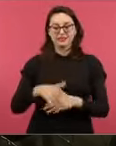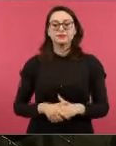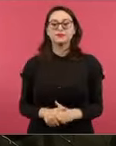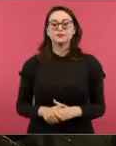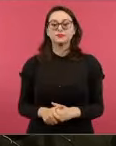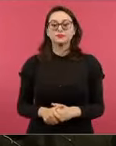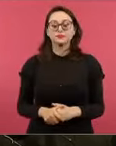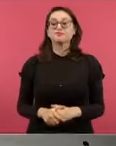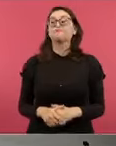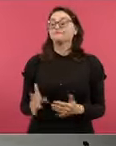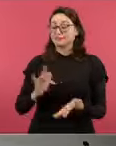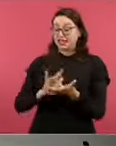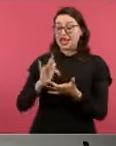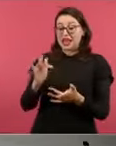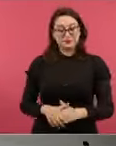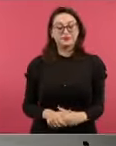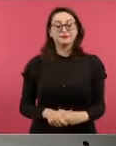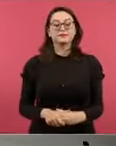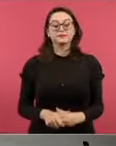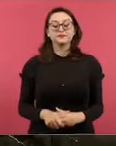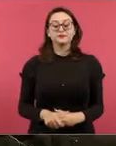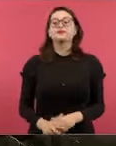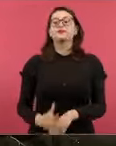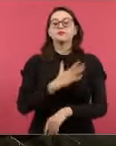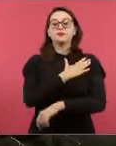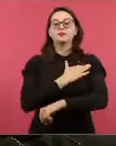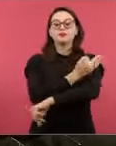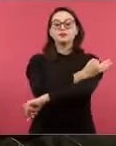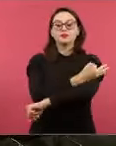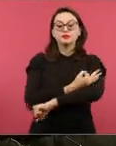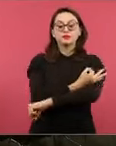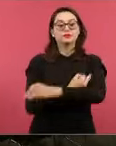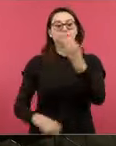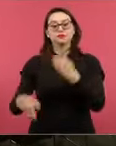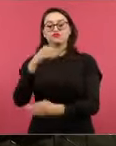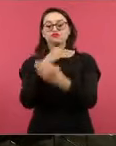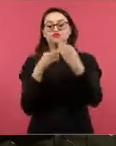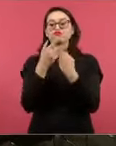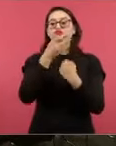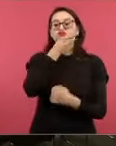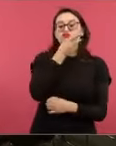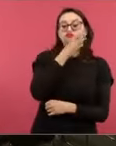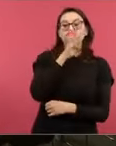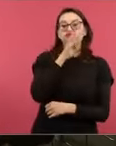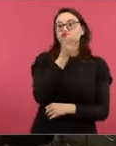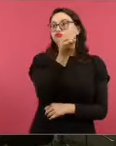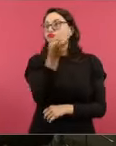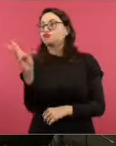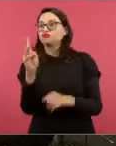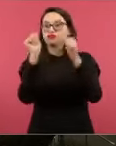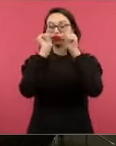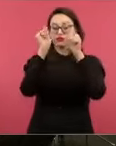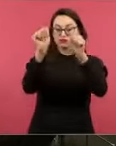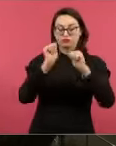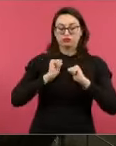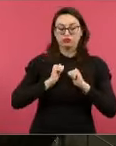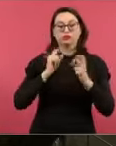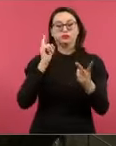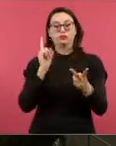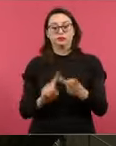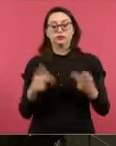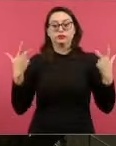Ahora escucharemos a Ana María Prieto. Buenas tardes a todos los padres y madres de familia, a los